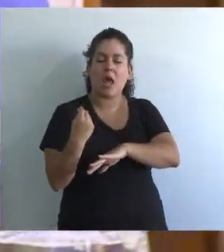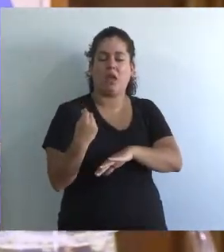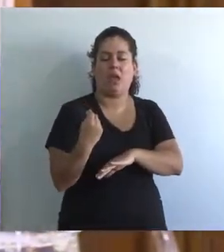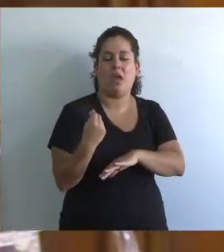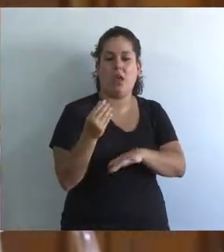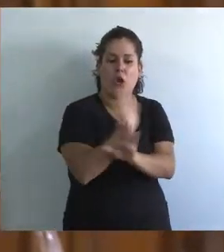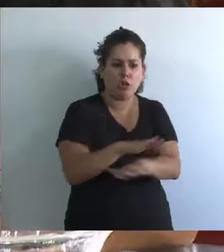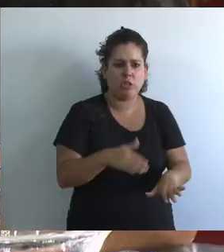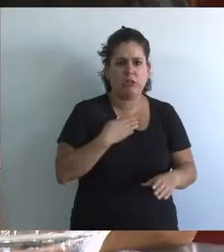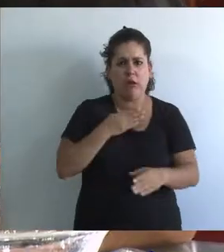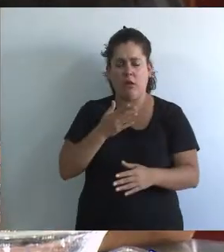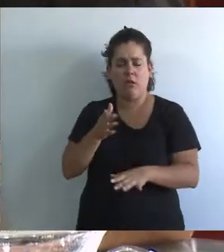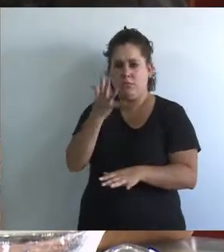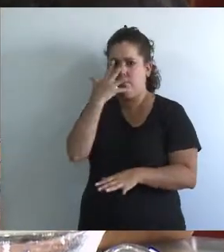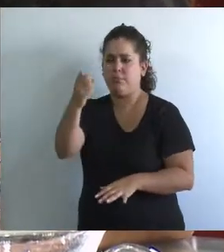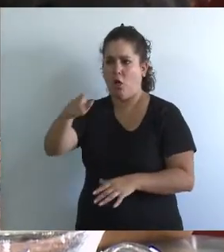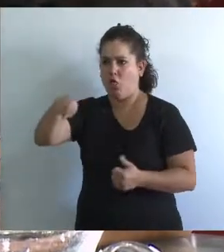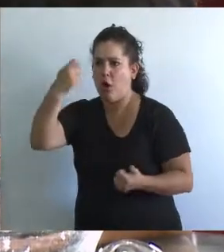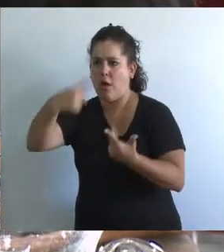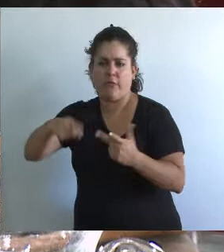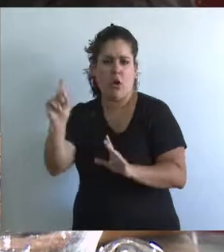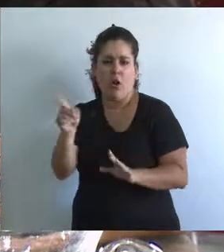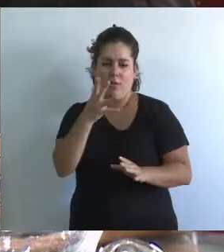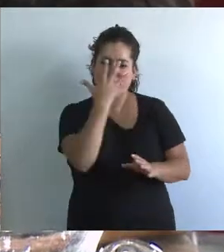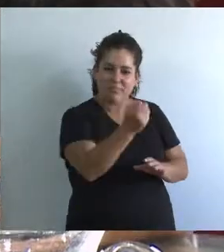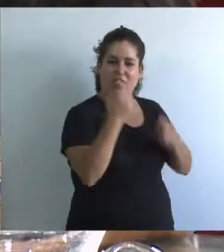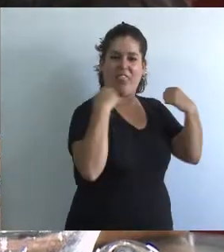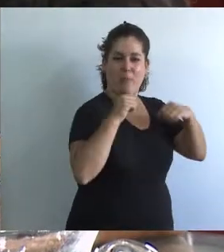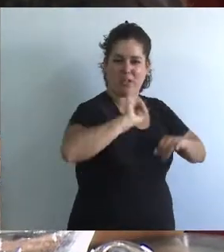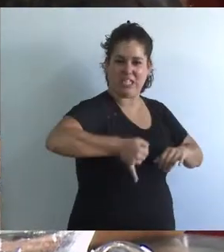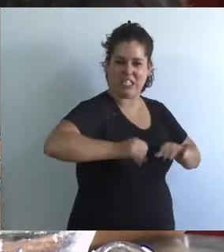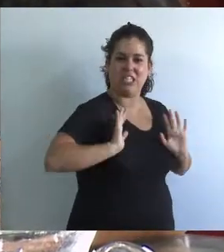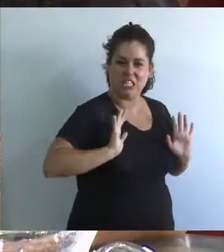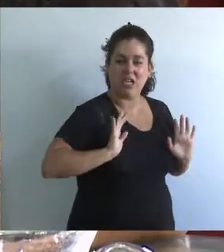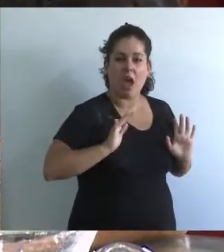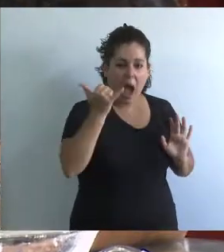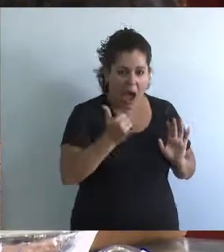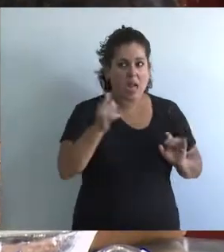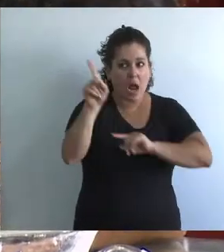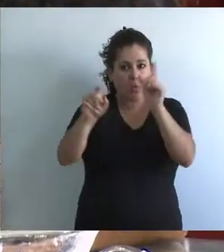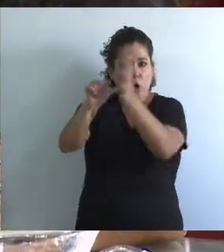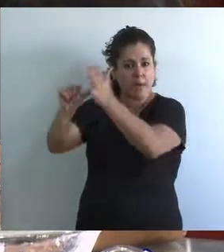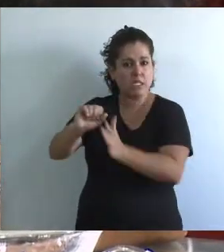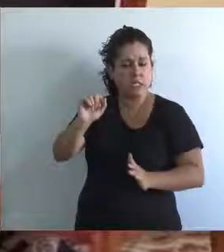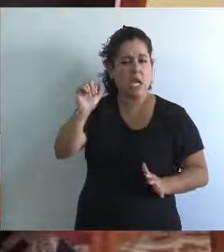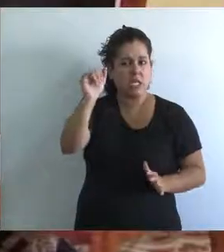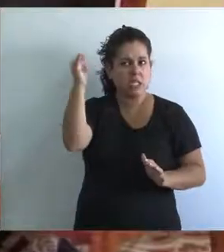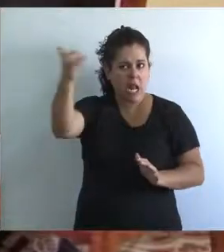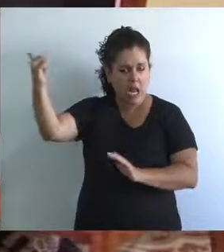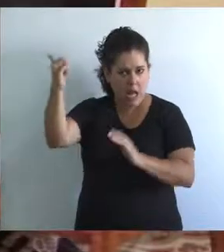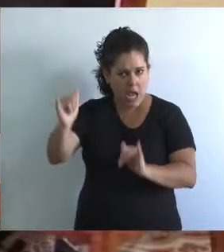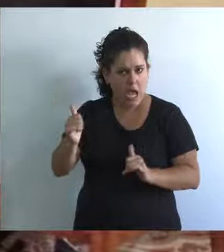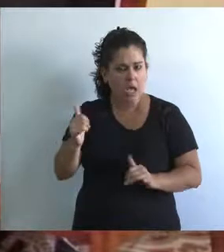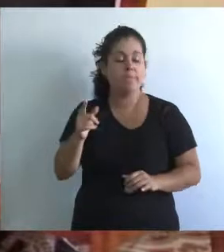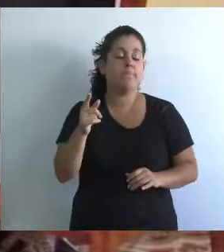no deriven hacia la droga. ¿Han pensado en alguna experiencia extranjera sobre este tema?